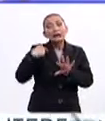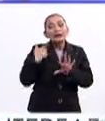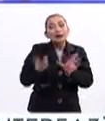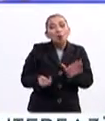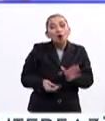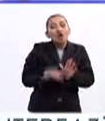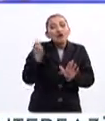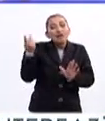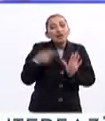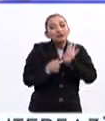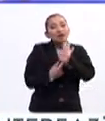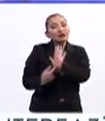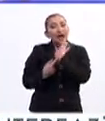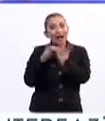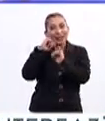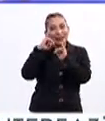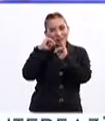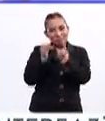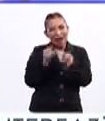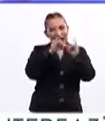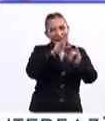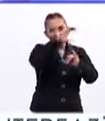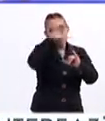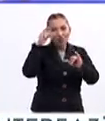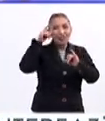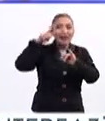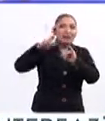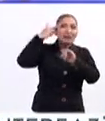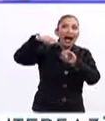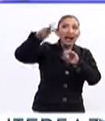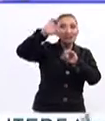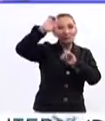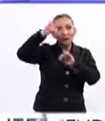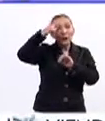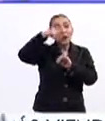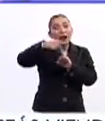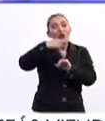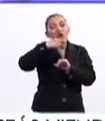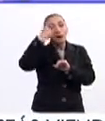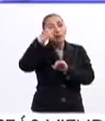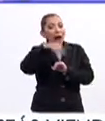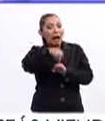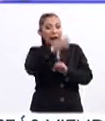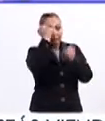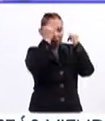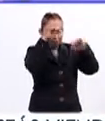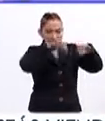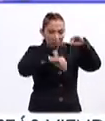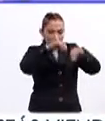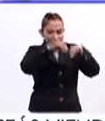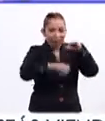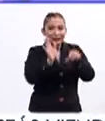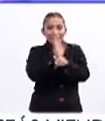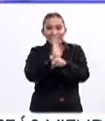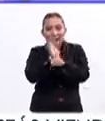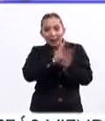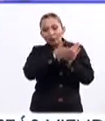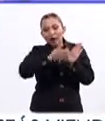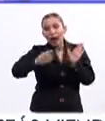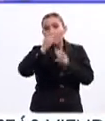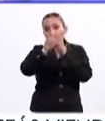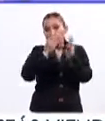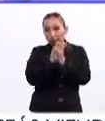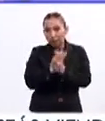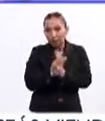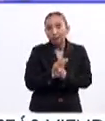revivir todas estas fabulosas imágenes del espacio y de las misiones espaciales para que sean utilizadas por creadores, por cineastas alrededor de todo